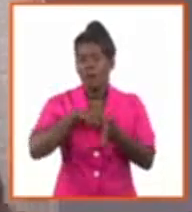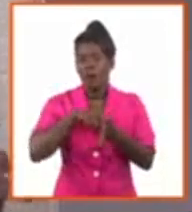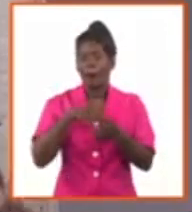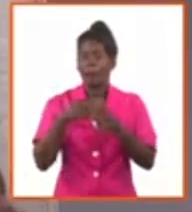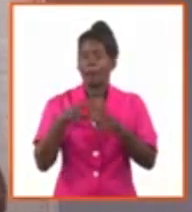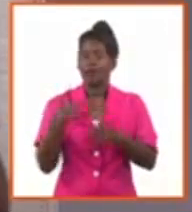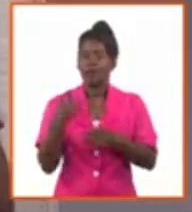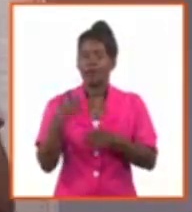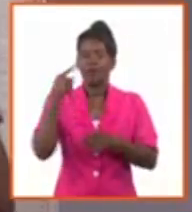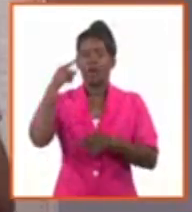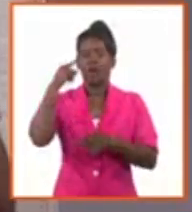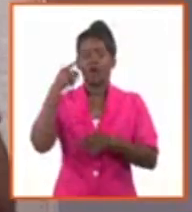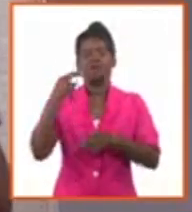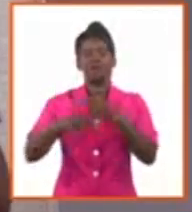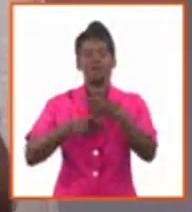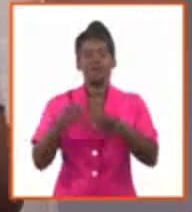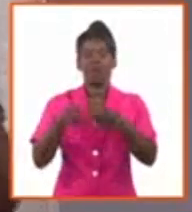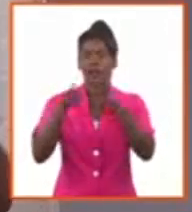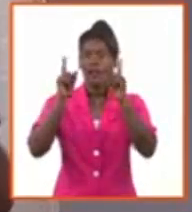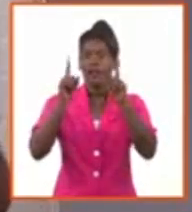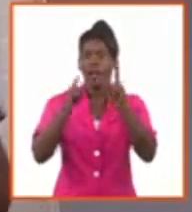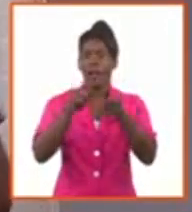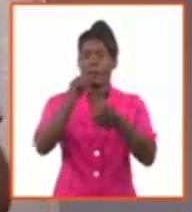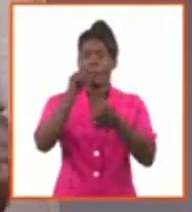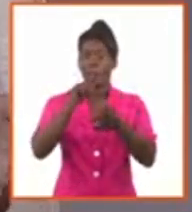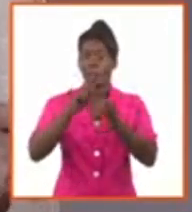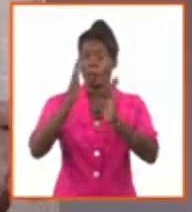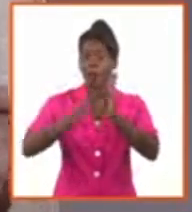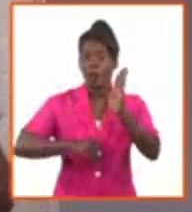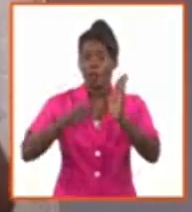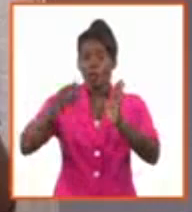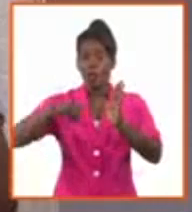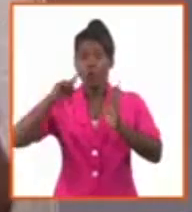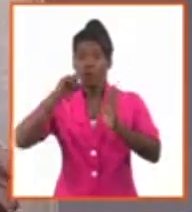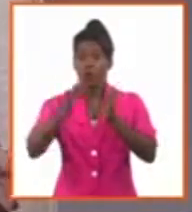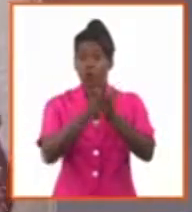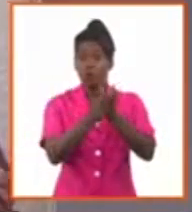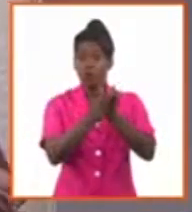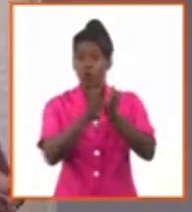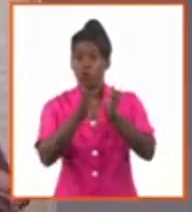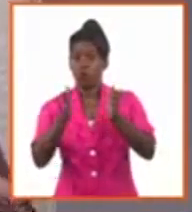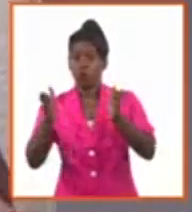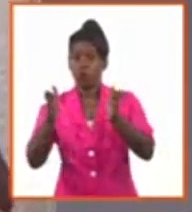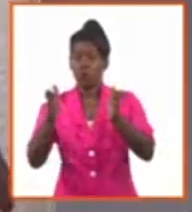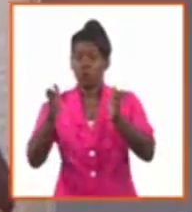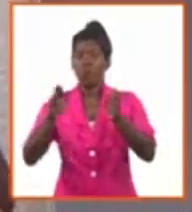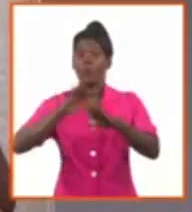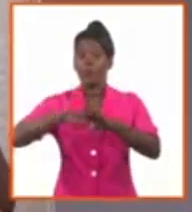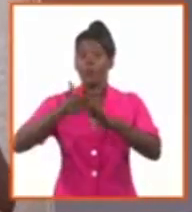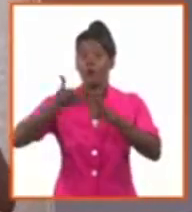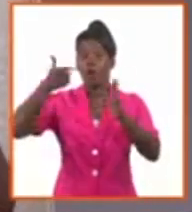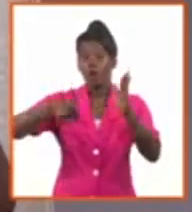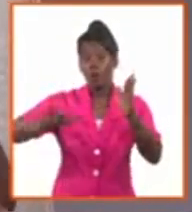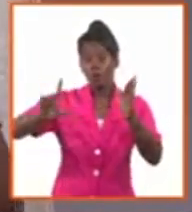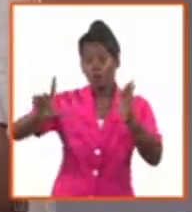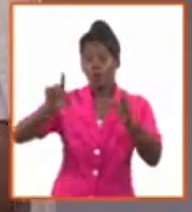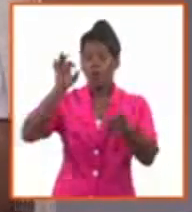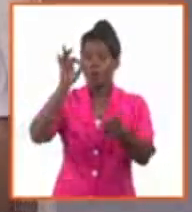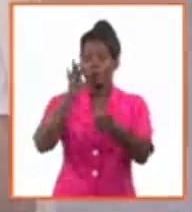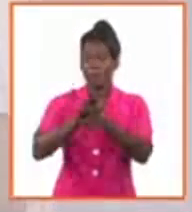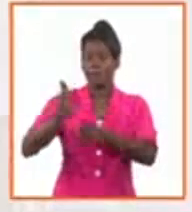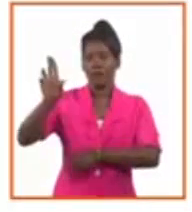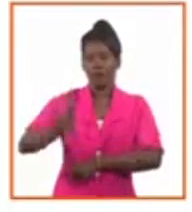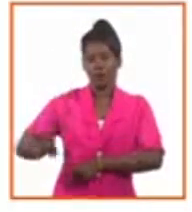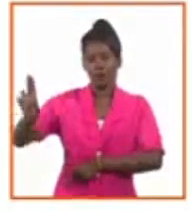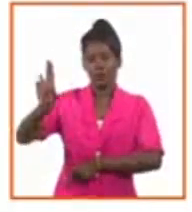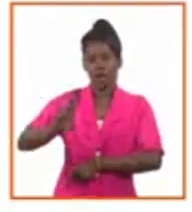durante todo el mes de junio, empezó el 30 de mayo, para luego en julio comenzar el proceso en las facultades y